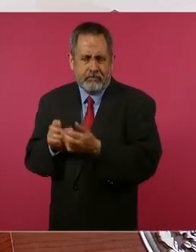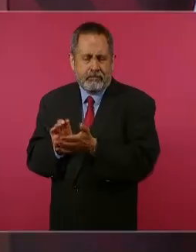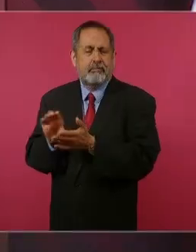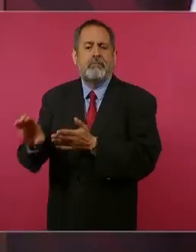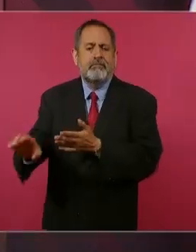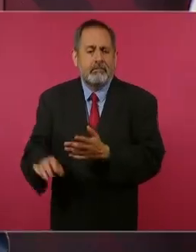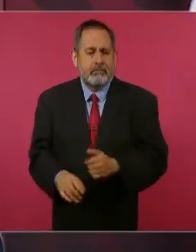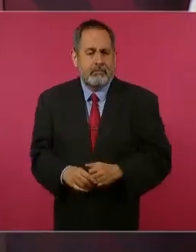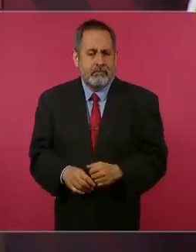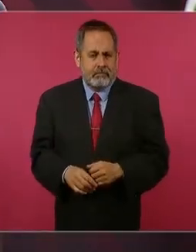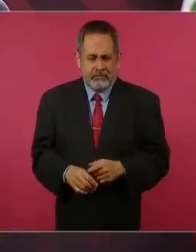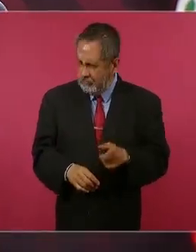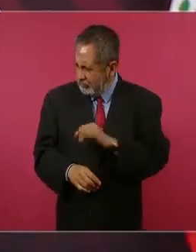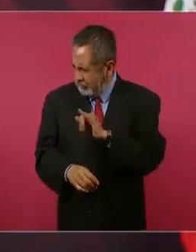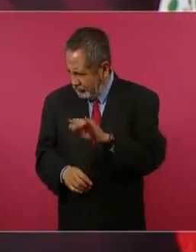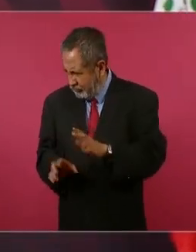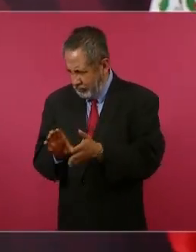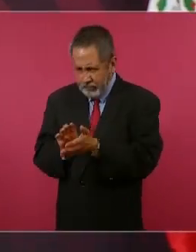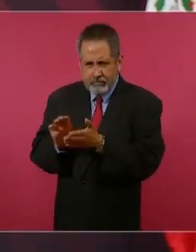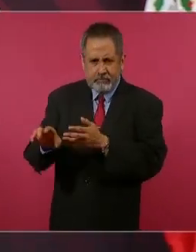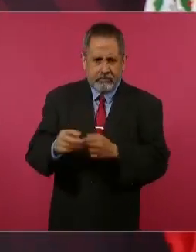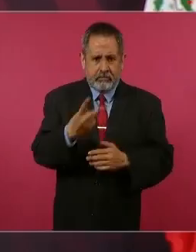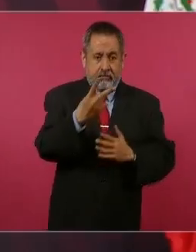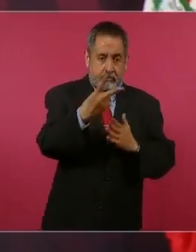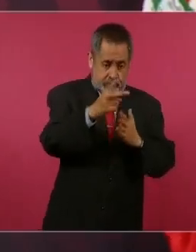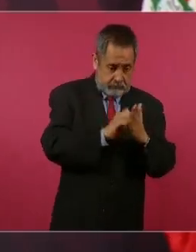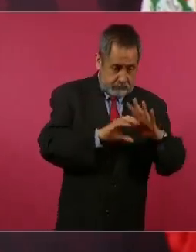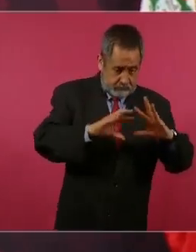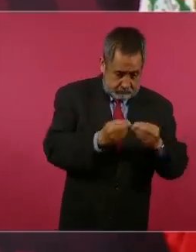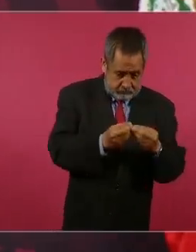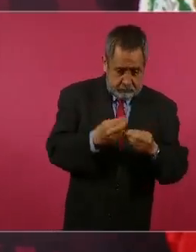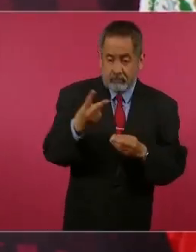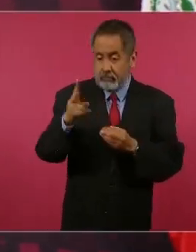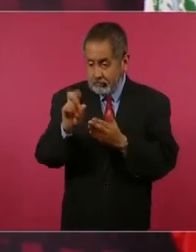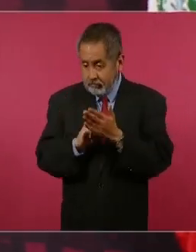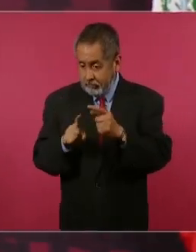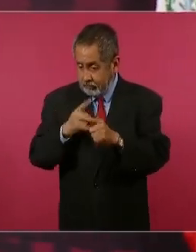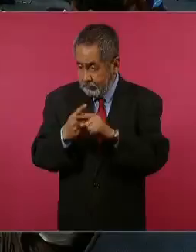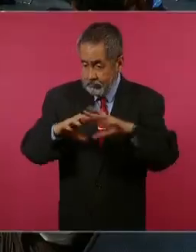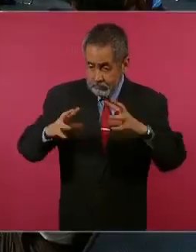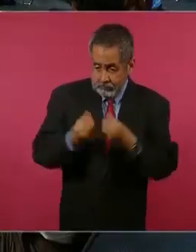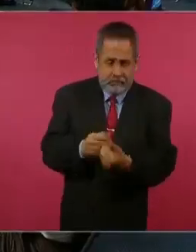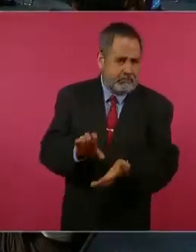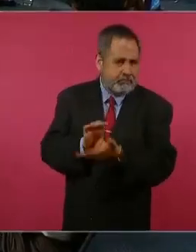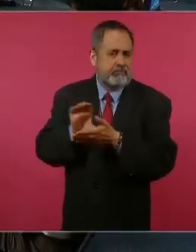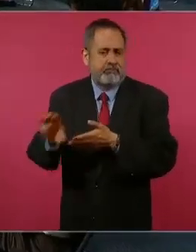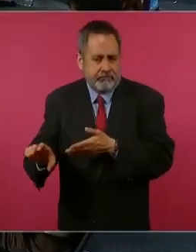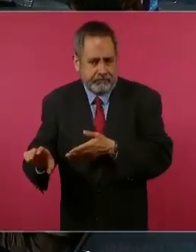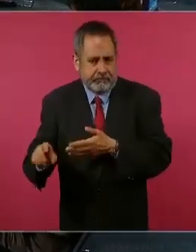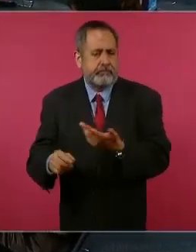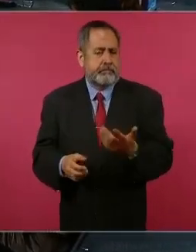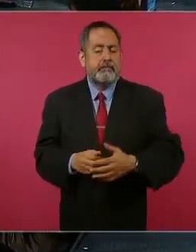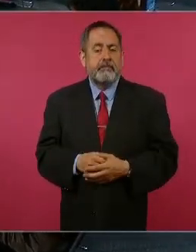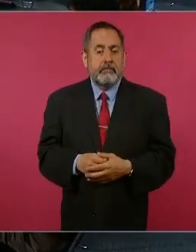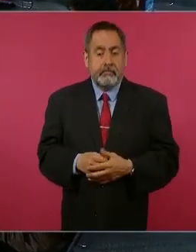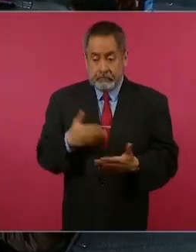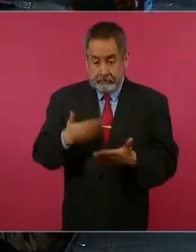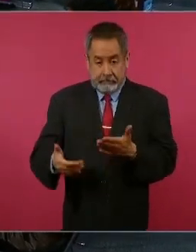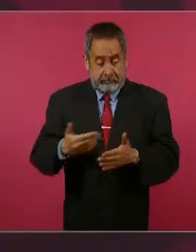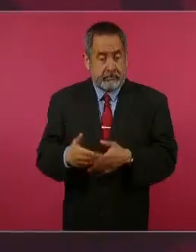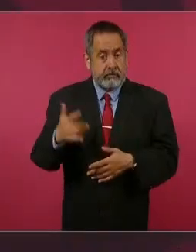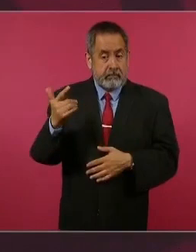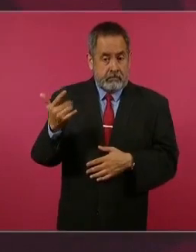así fue dos bimestres pero ahora a principio de julio